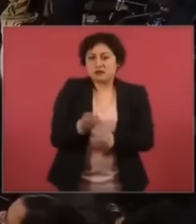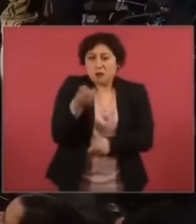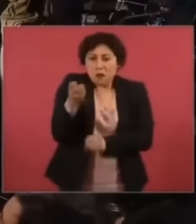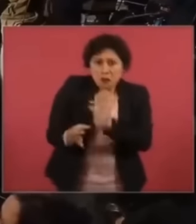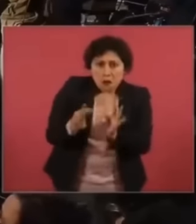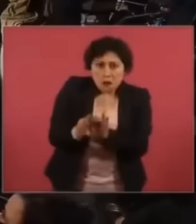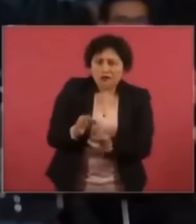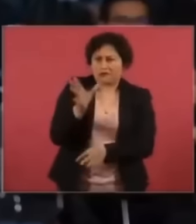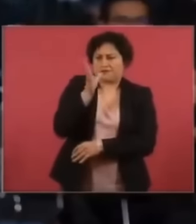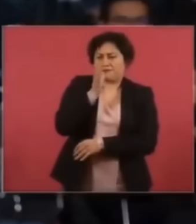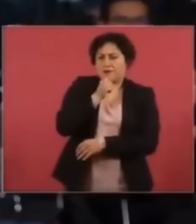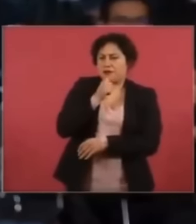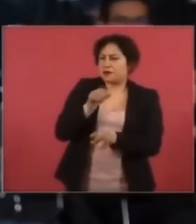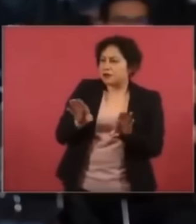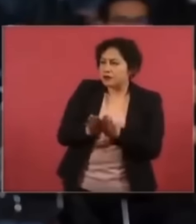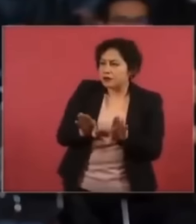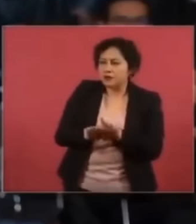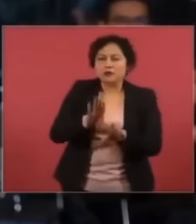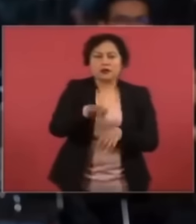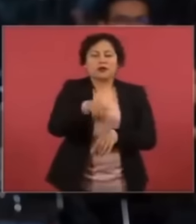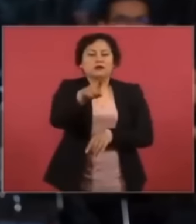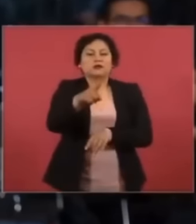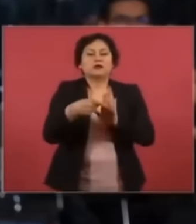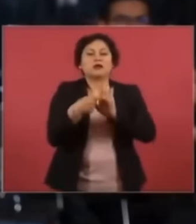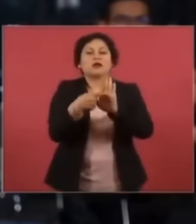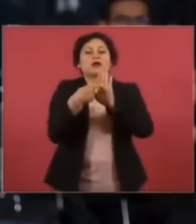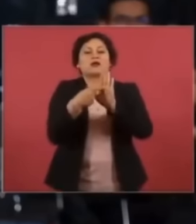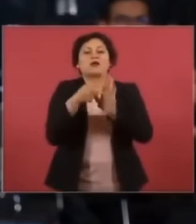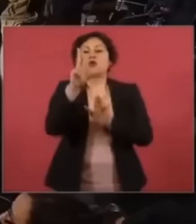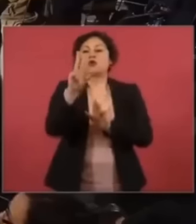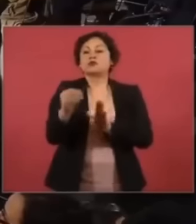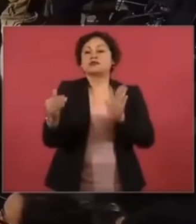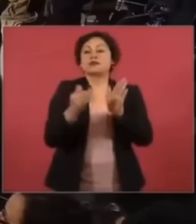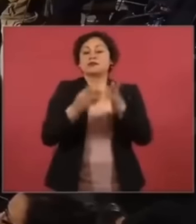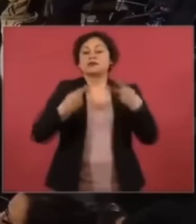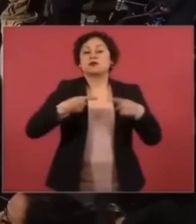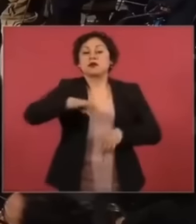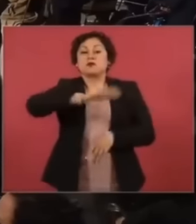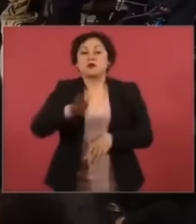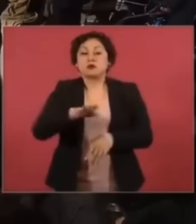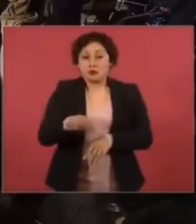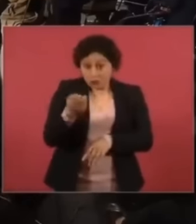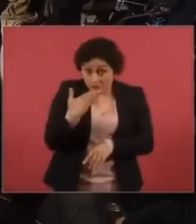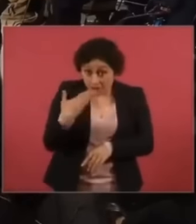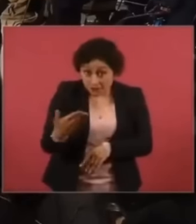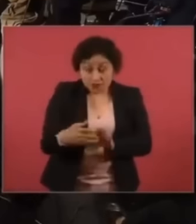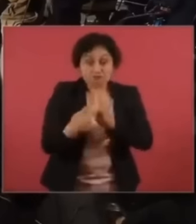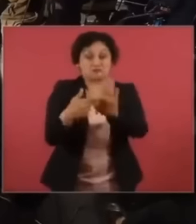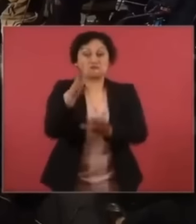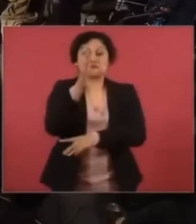año, logrando el presidente que ya se mantuvieran, que ya no hubiera tendencia al